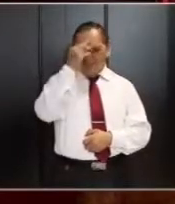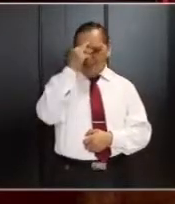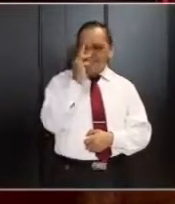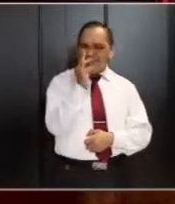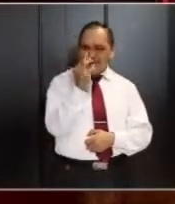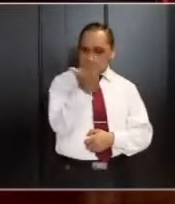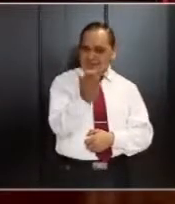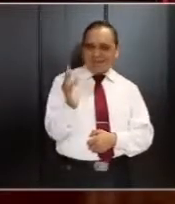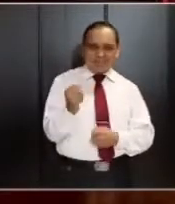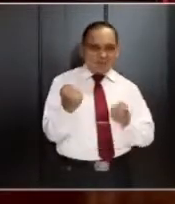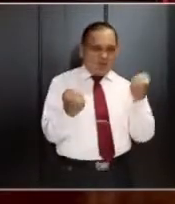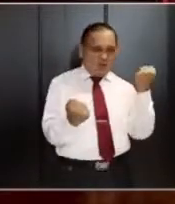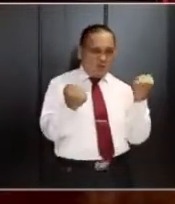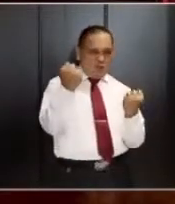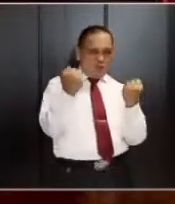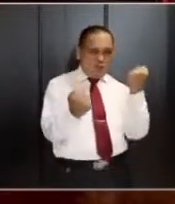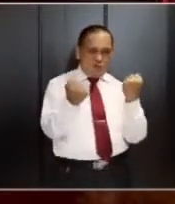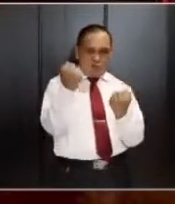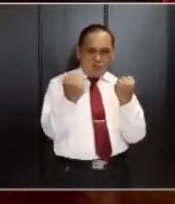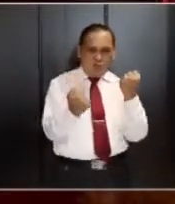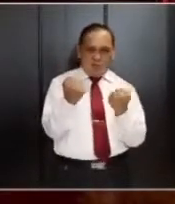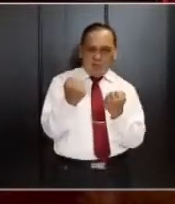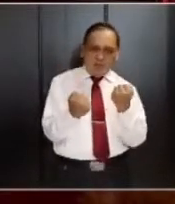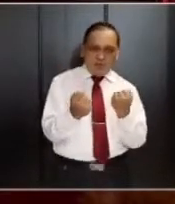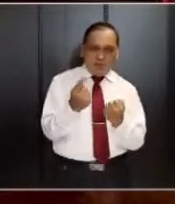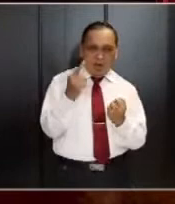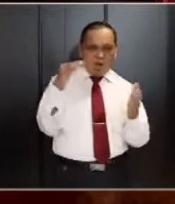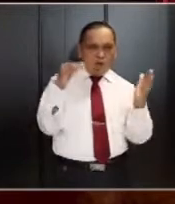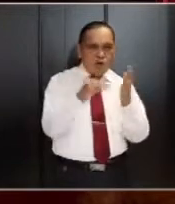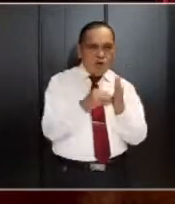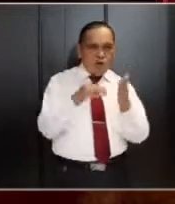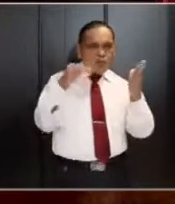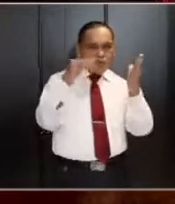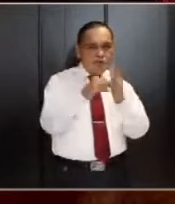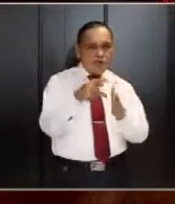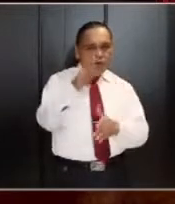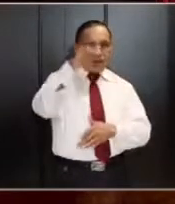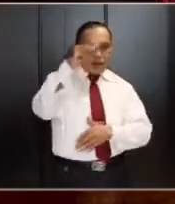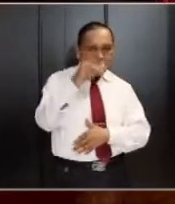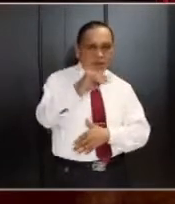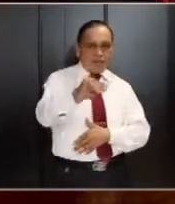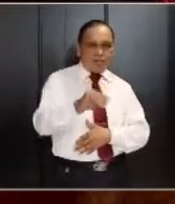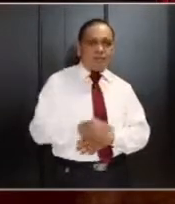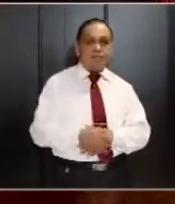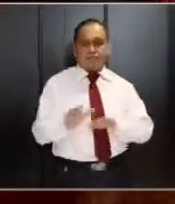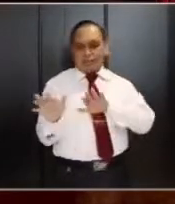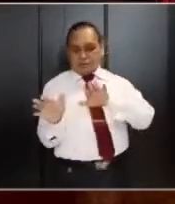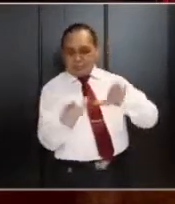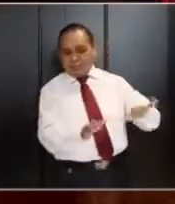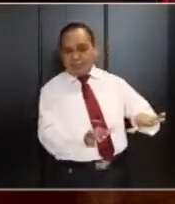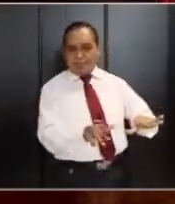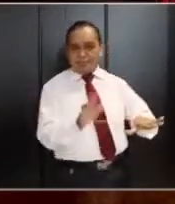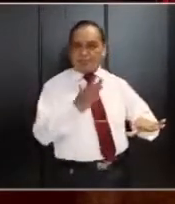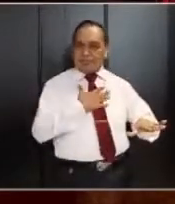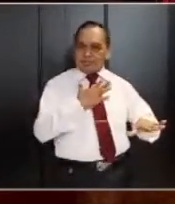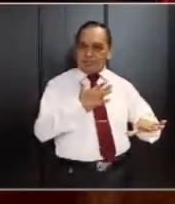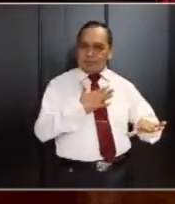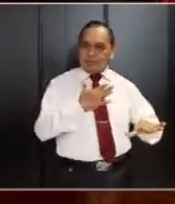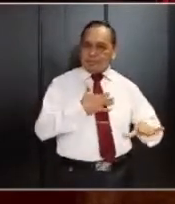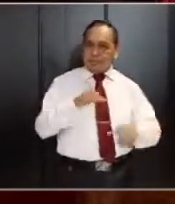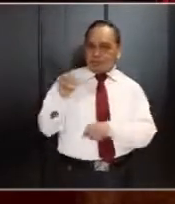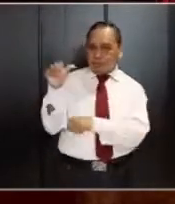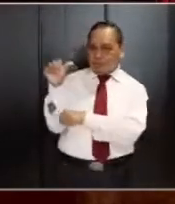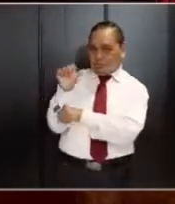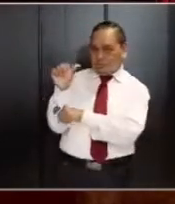camioneta que tiene 1,000,000 de kilómetros. Entonces, en lugar de esa camioneta, llevo mi camioneta